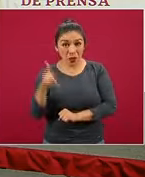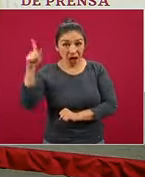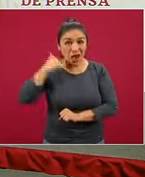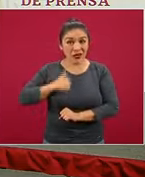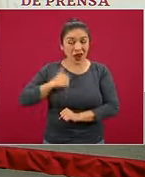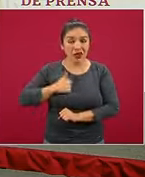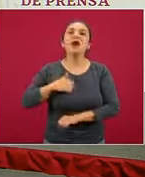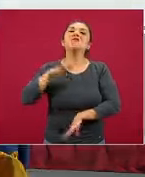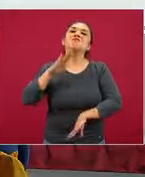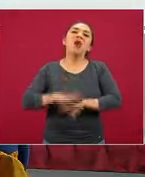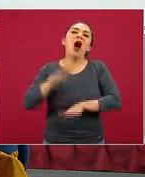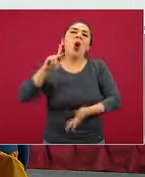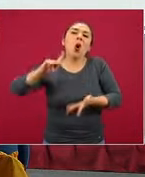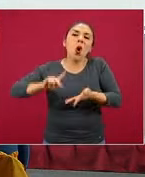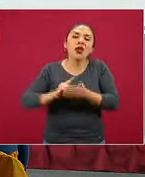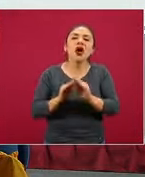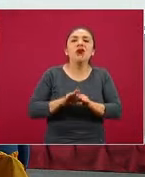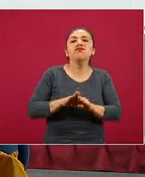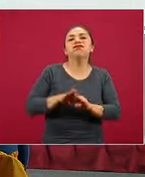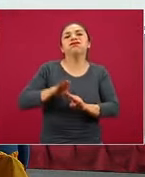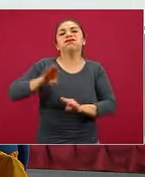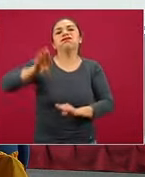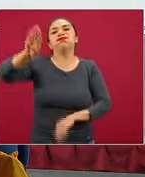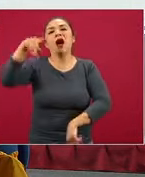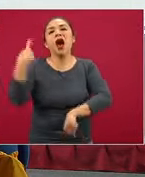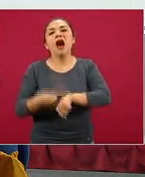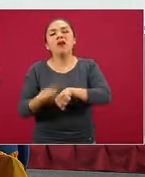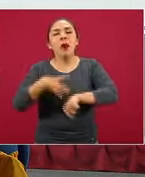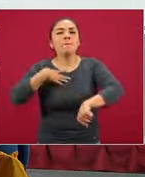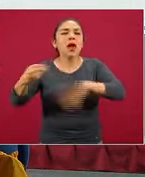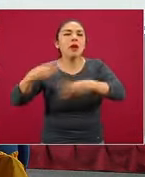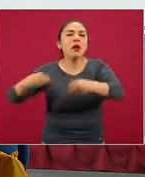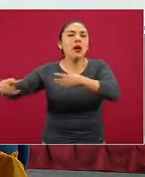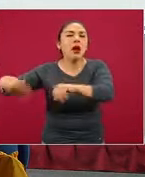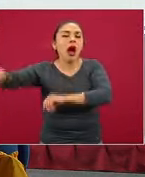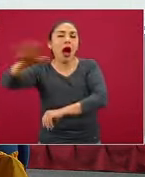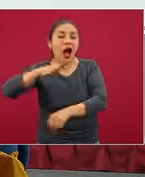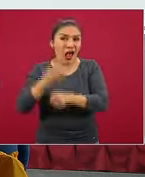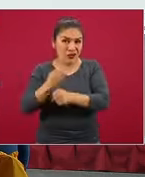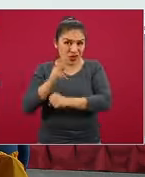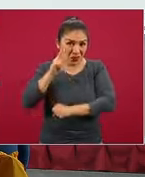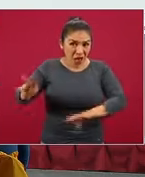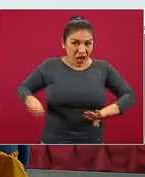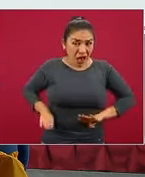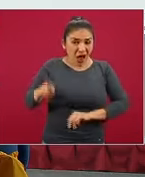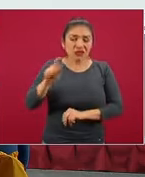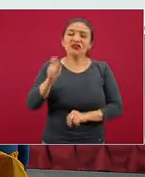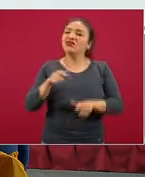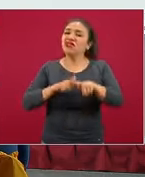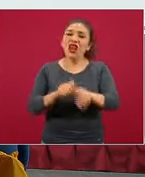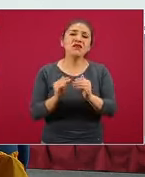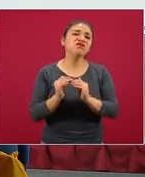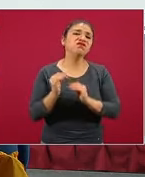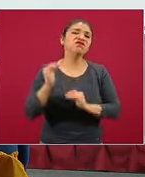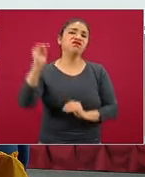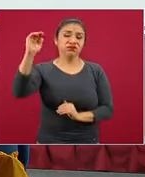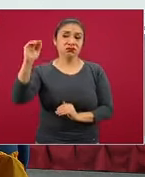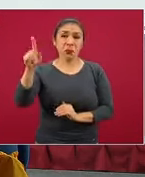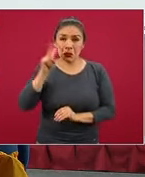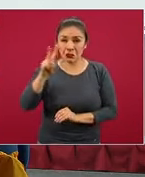han tenido nuevamente un repunte en sus casos, mantienen en este momento una tendencia ascendente que, como